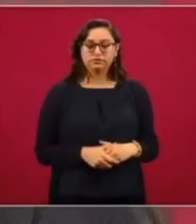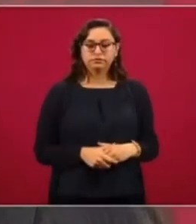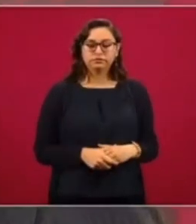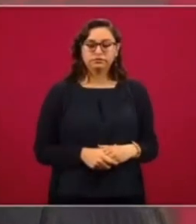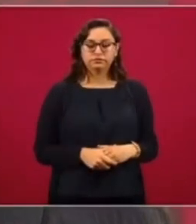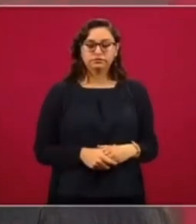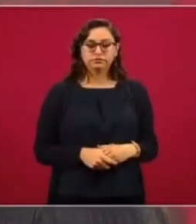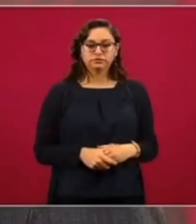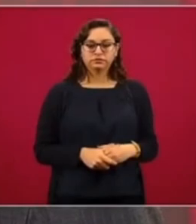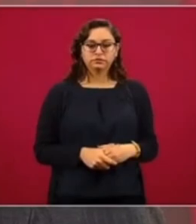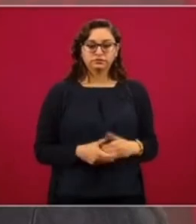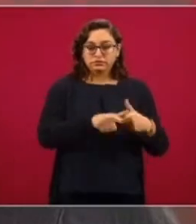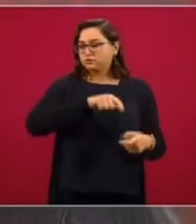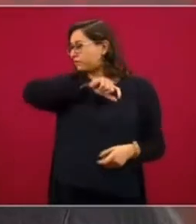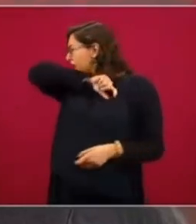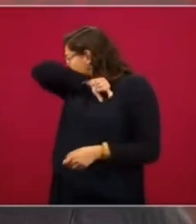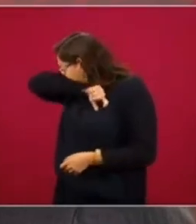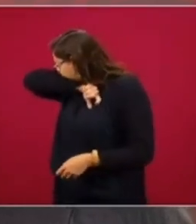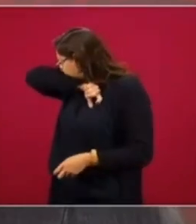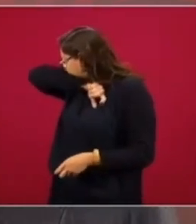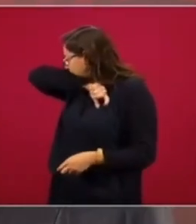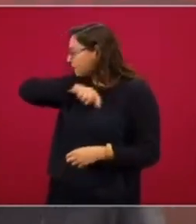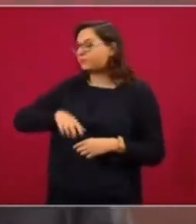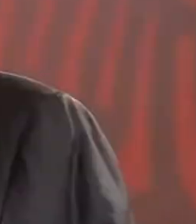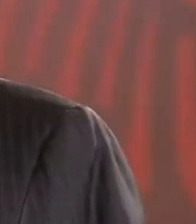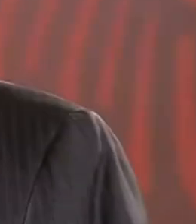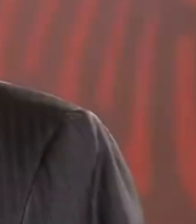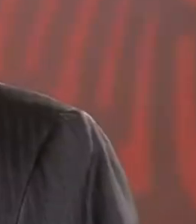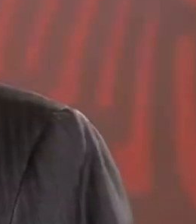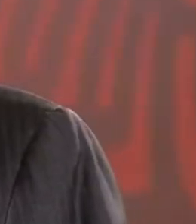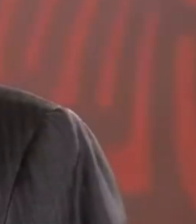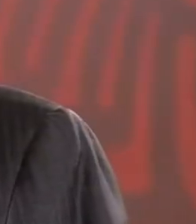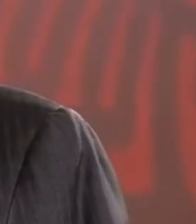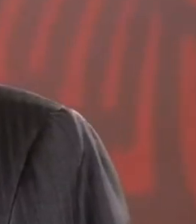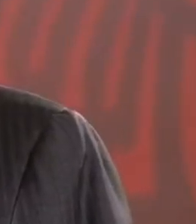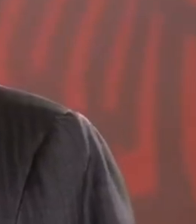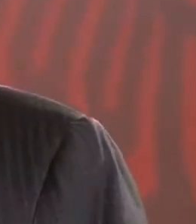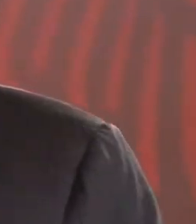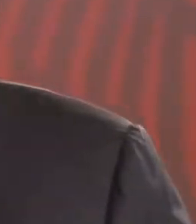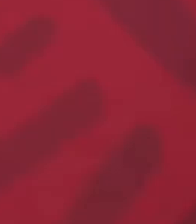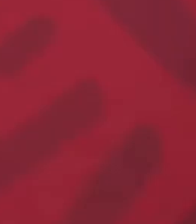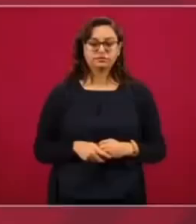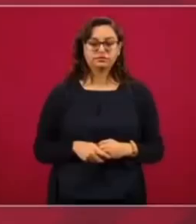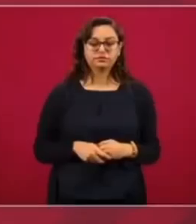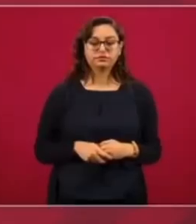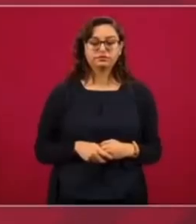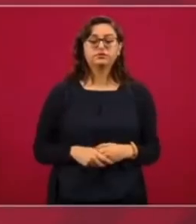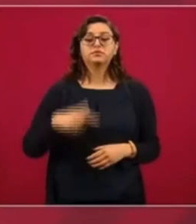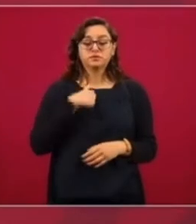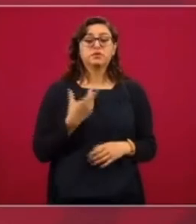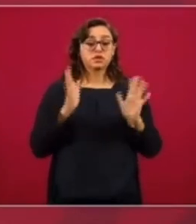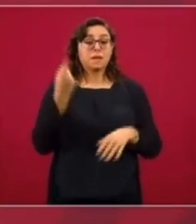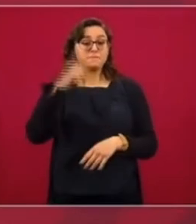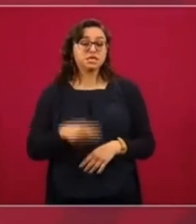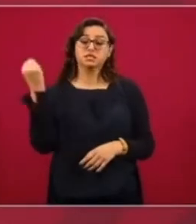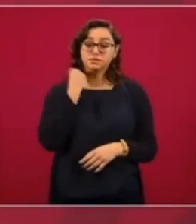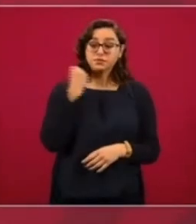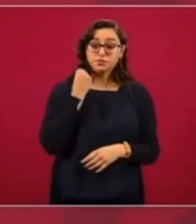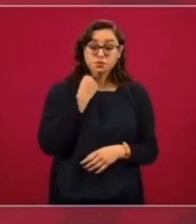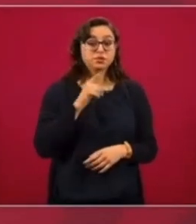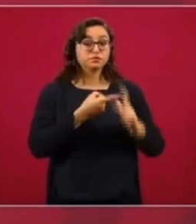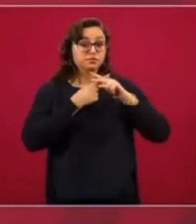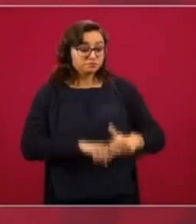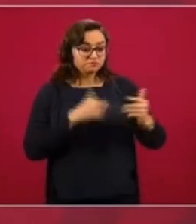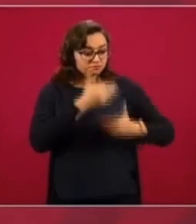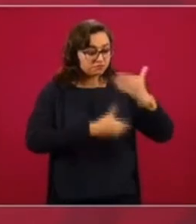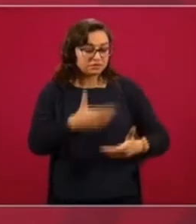Y no van a terminar este asunto solo en esta aprobación y desaparecen los fideicomisos. He ordenado al consejero jurídico que se inicien